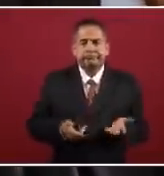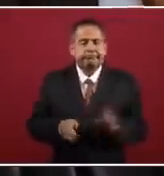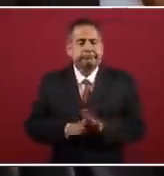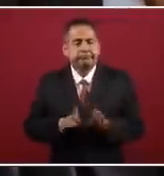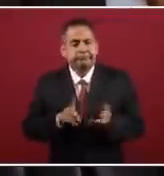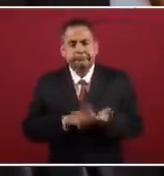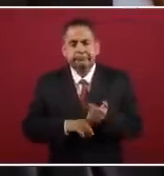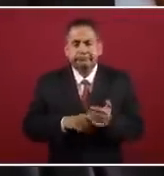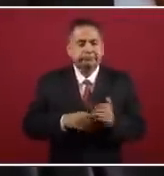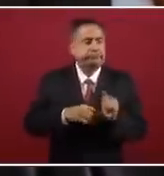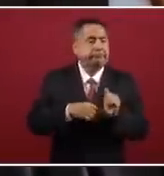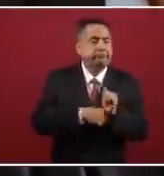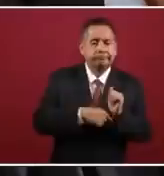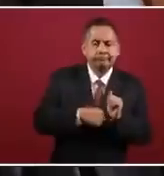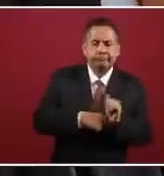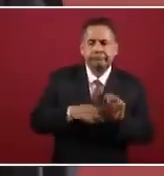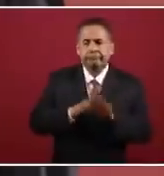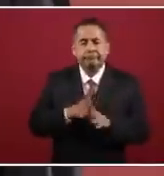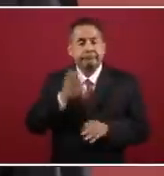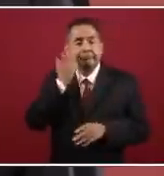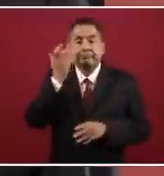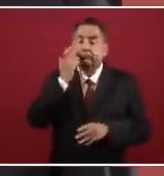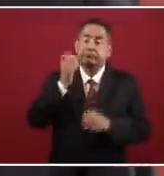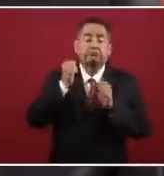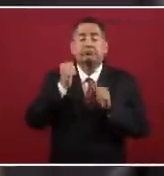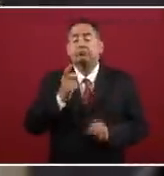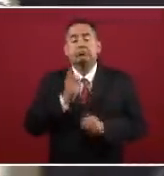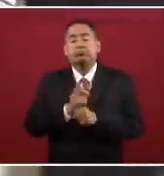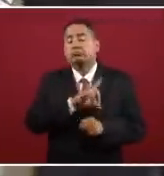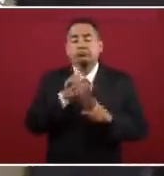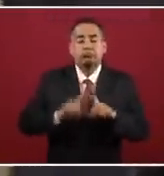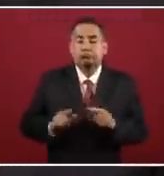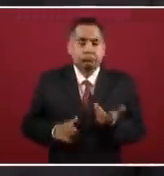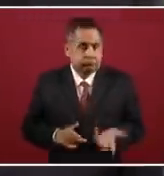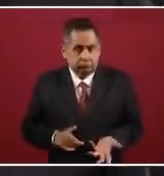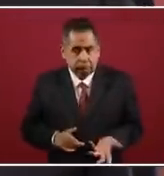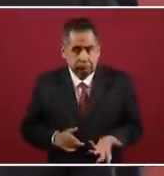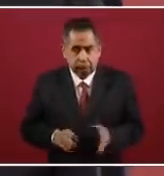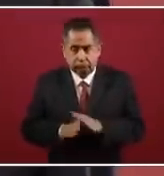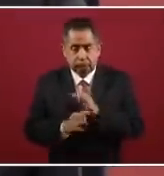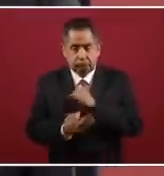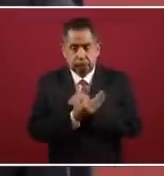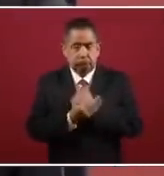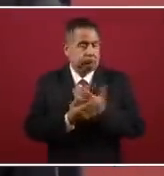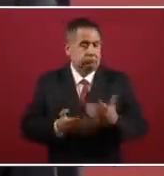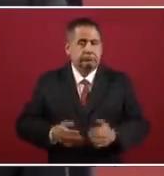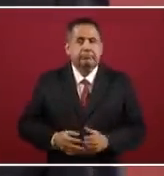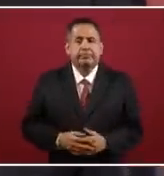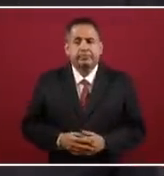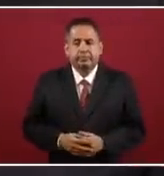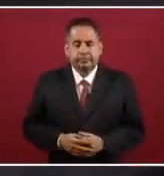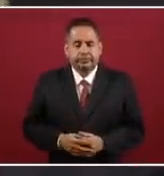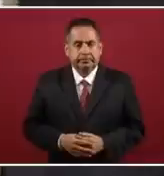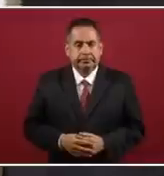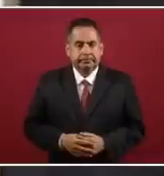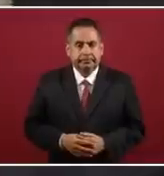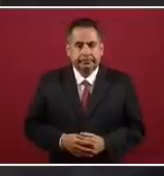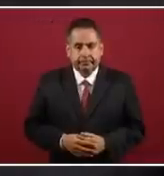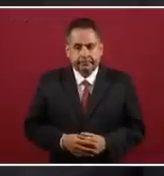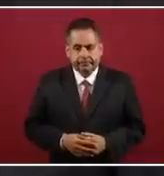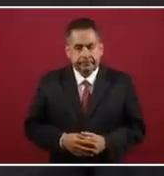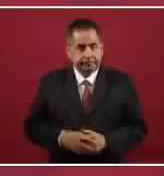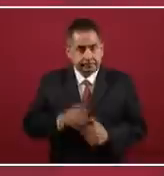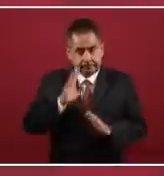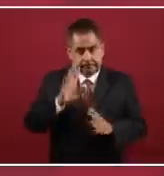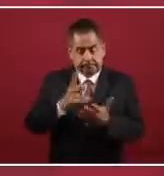se van a ocultar, pues, con el pretexto de la seguridad nacional? ¿Cuál sería la garantía que tenemos? Se establece ya en el